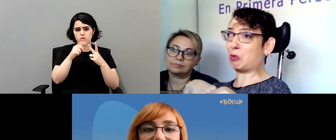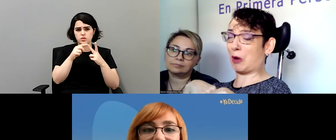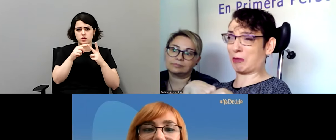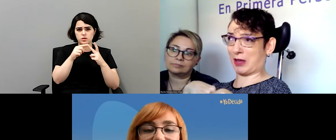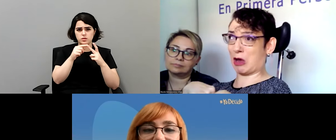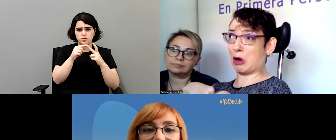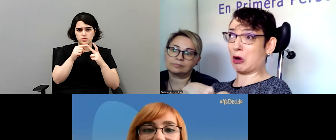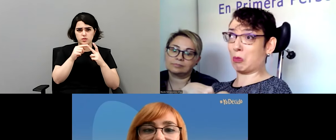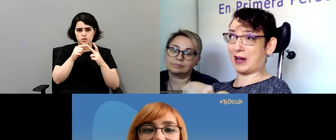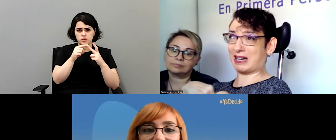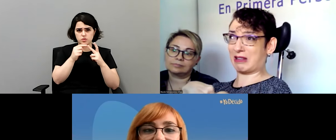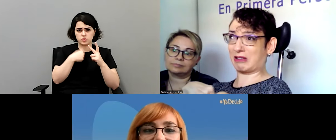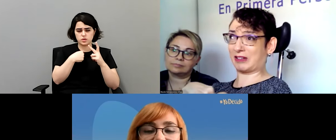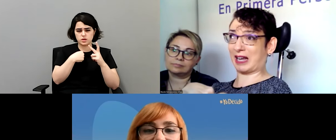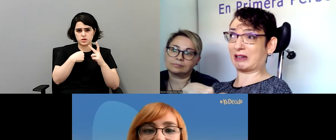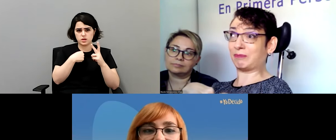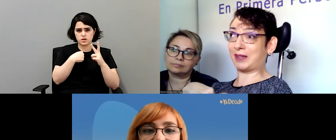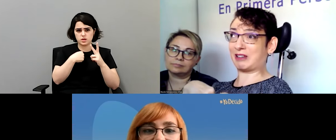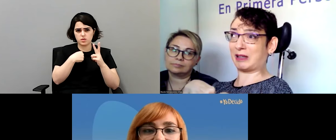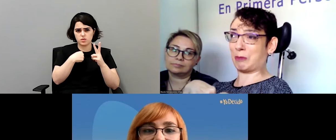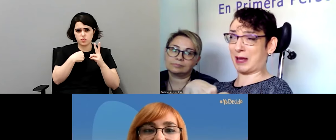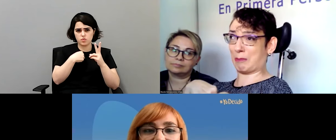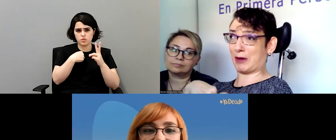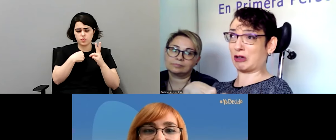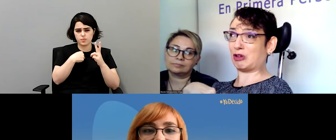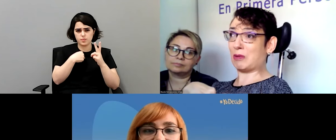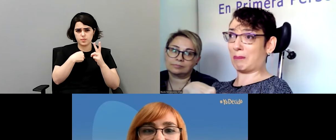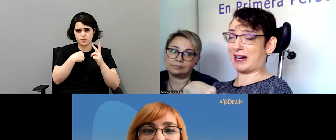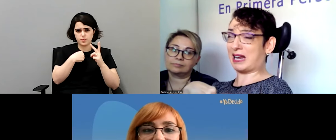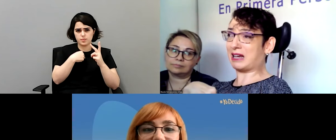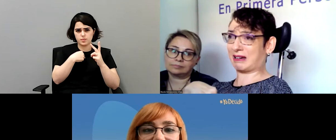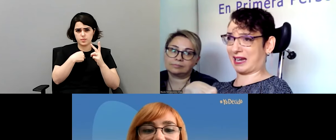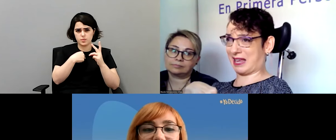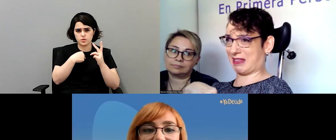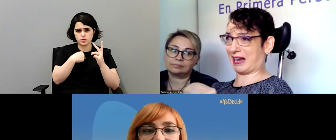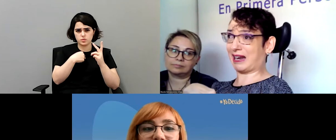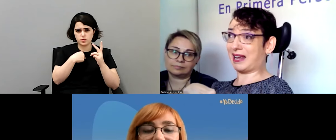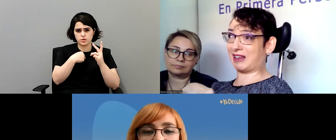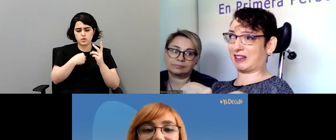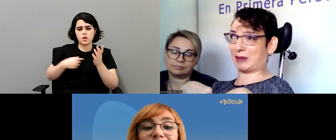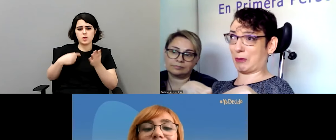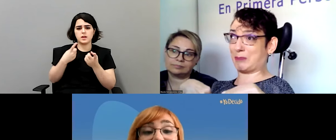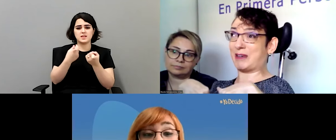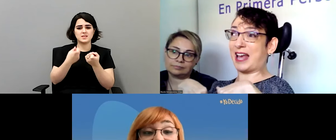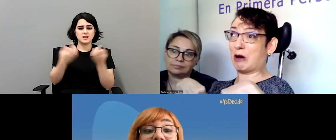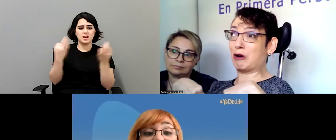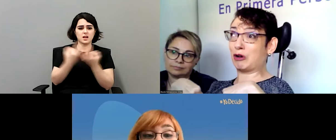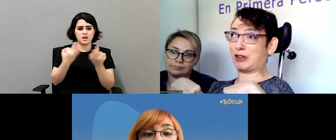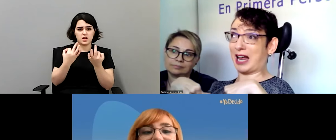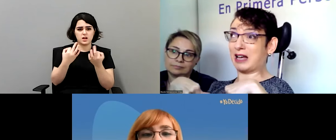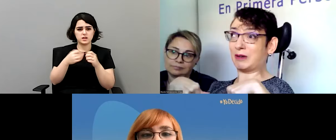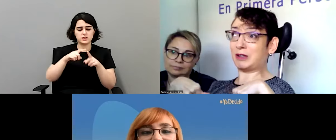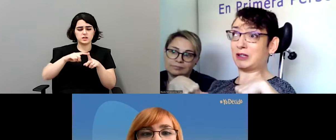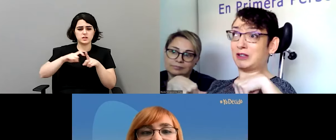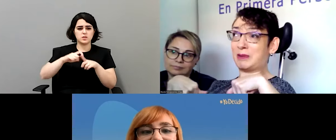menos cuando yo voy a necesitar ese tipo de apoyos para reeditar ese tipo de empleo. O